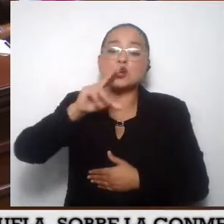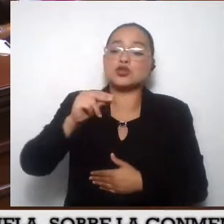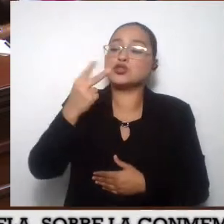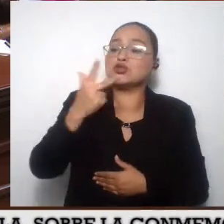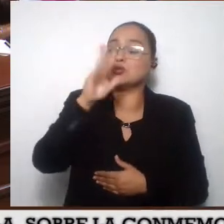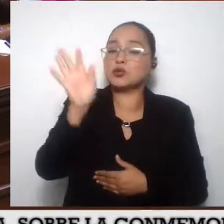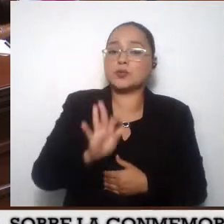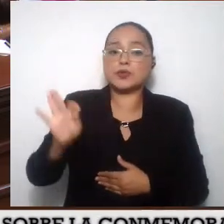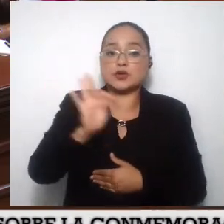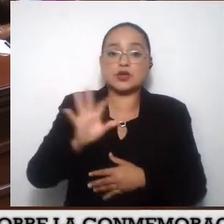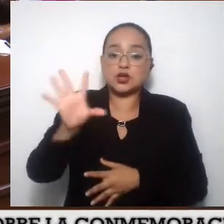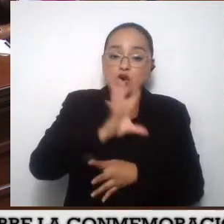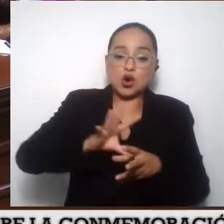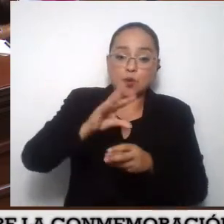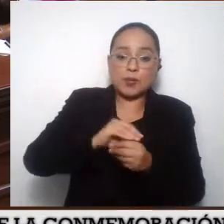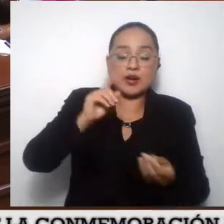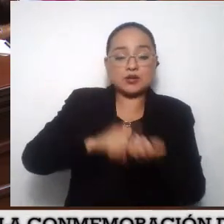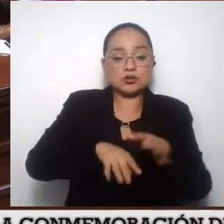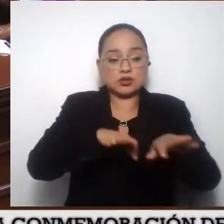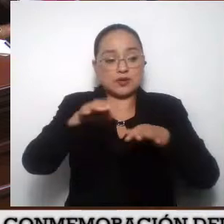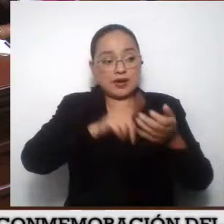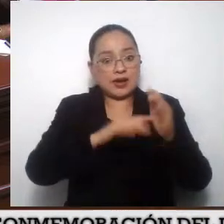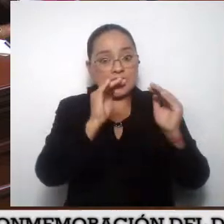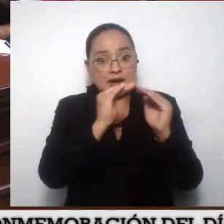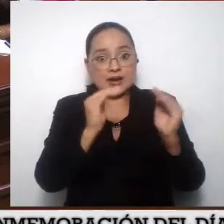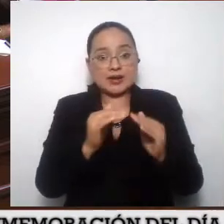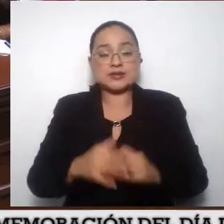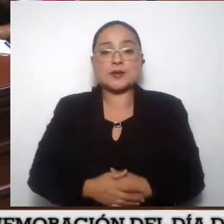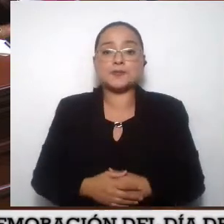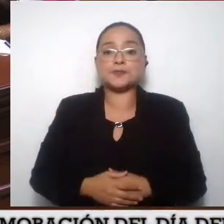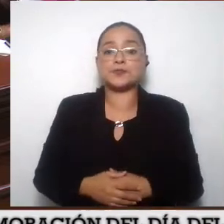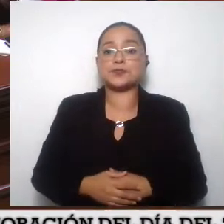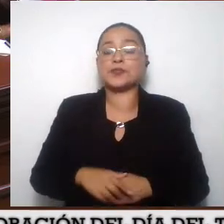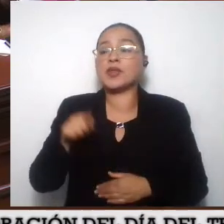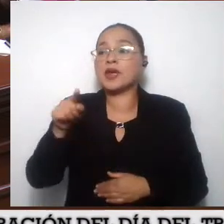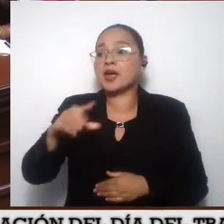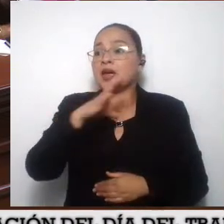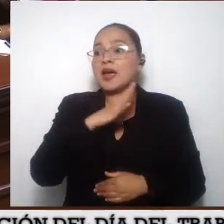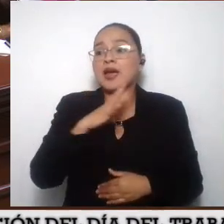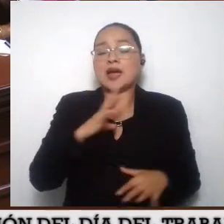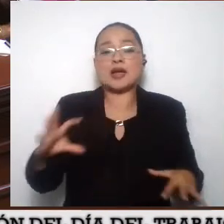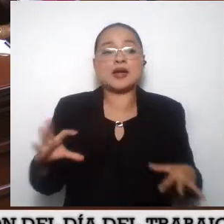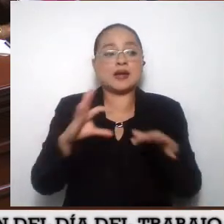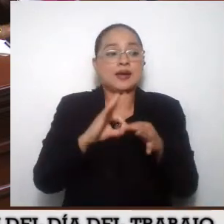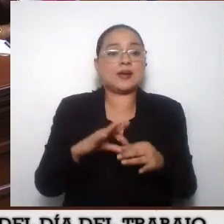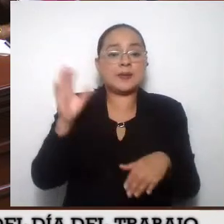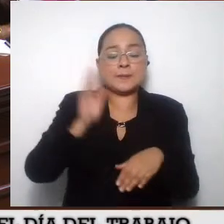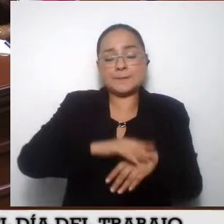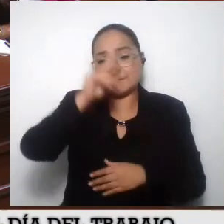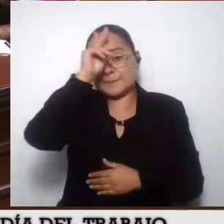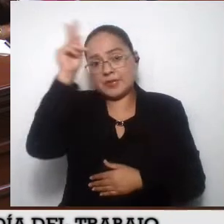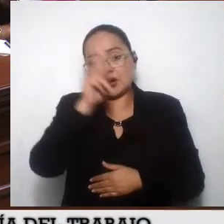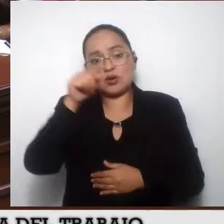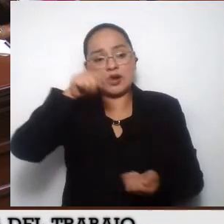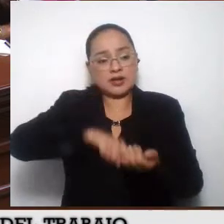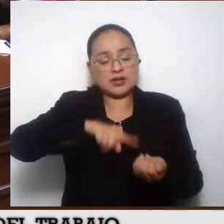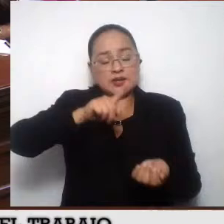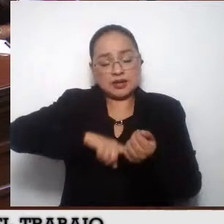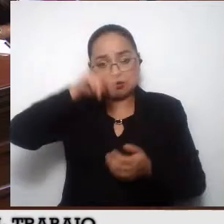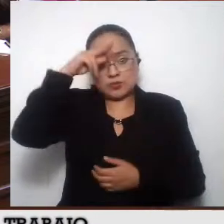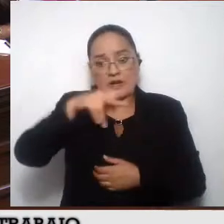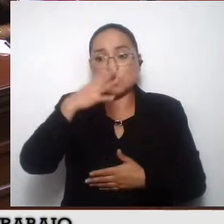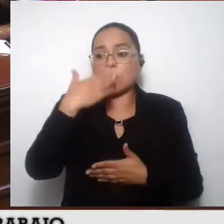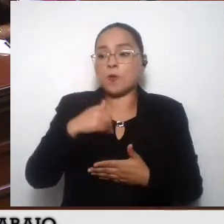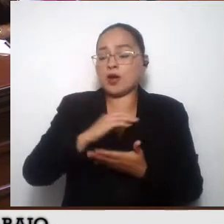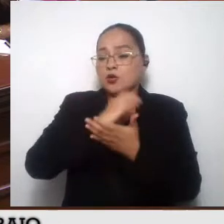de los empleos del hogar, una de las ocupaciones más precarias en este país. La mayoría no tiene contratos,